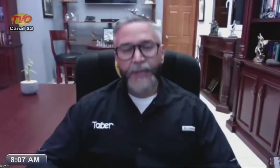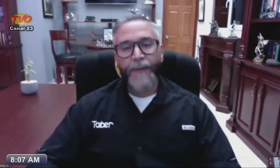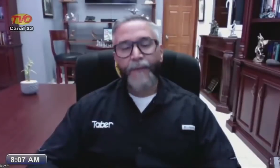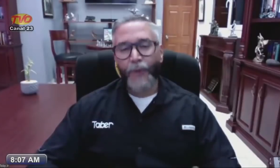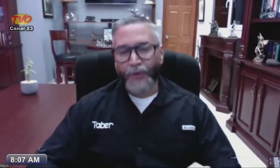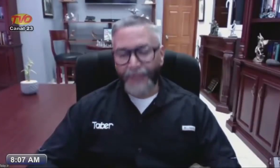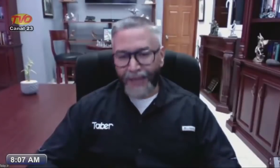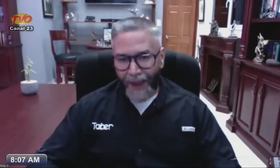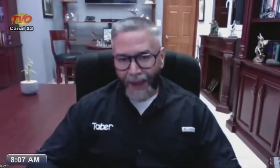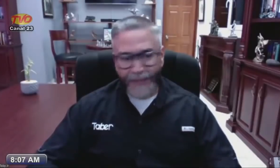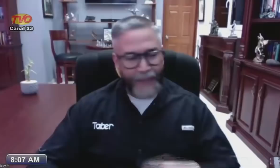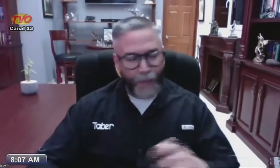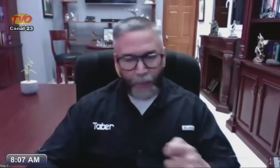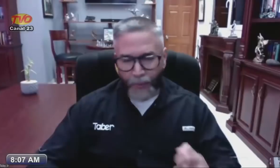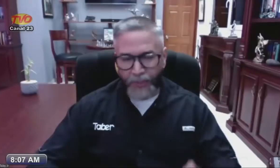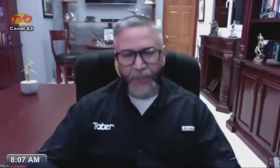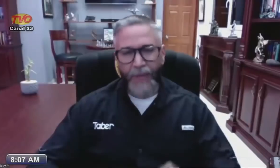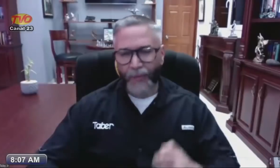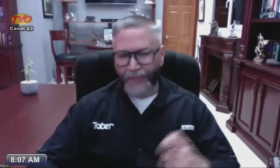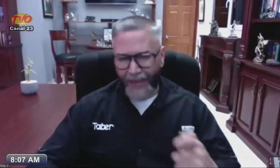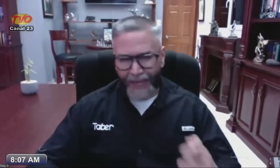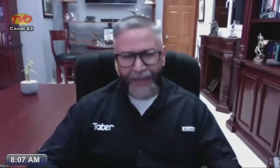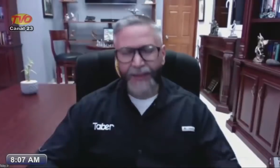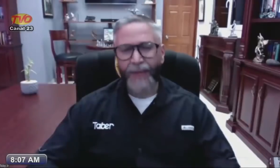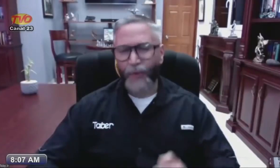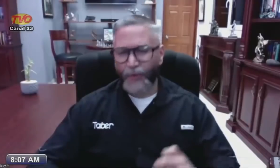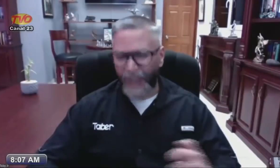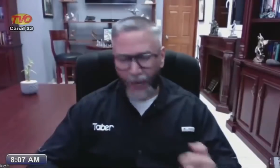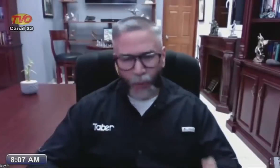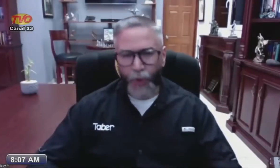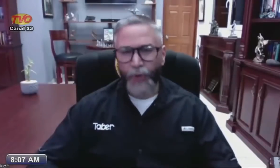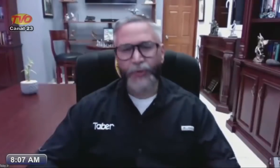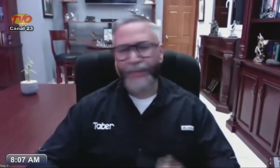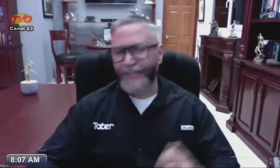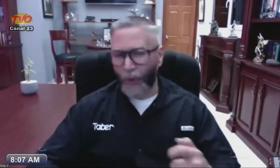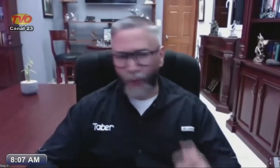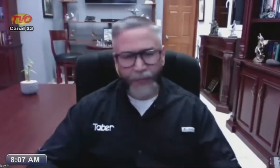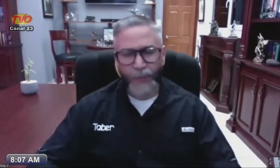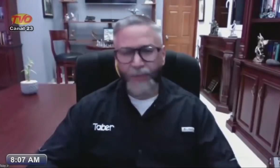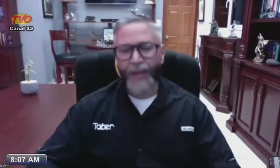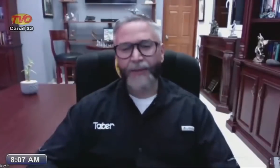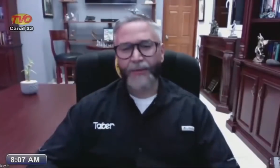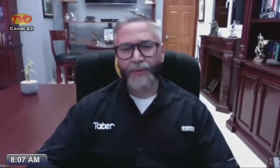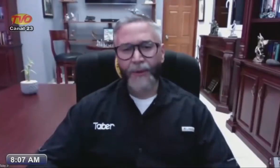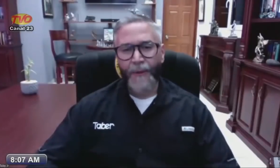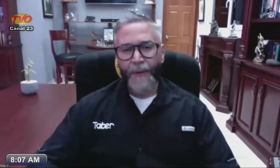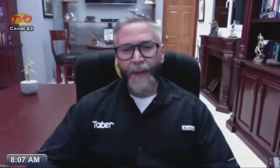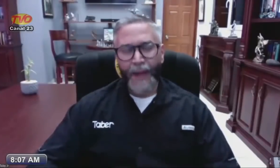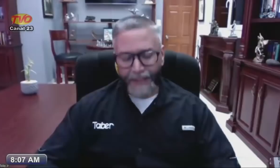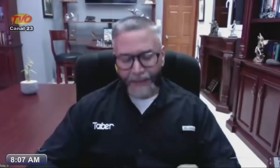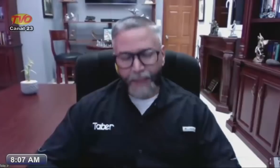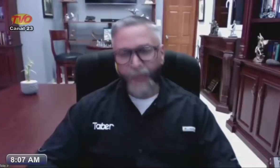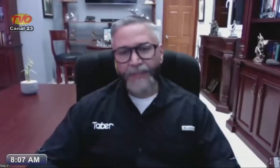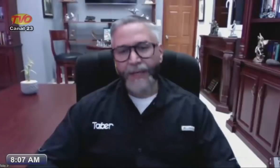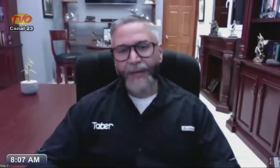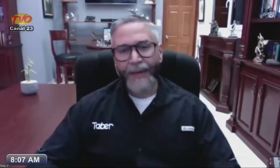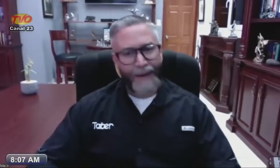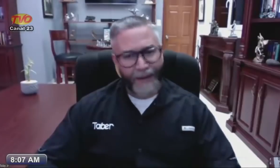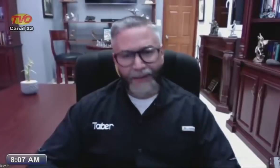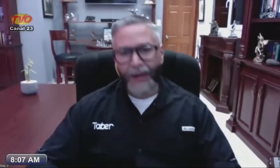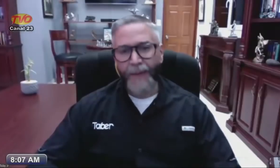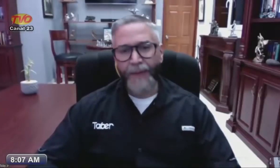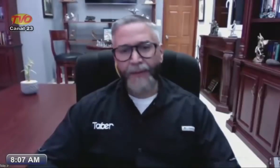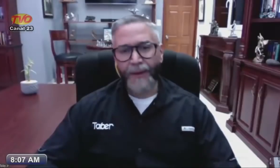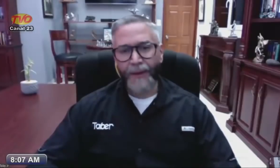no sé que sea propositivo sea creativo sea curioso desarrolle sus talentos este puede ser